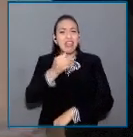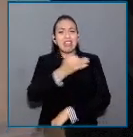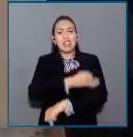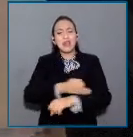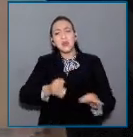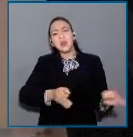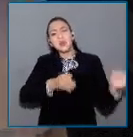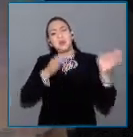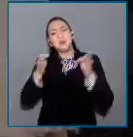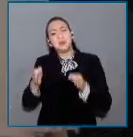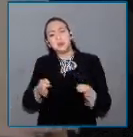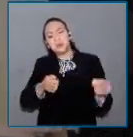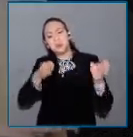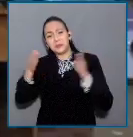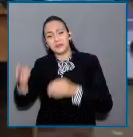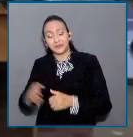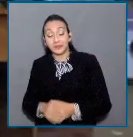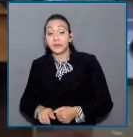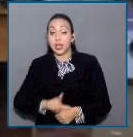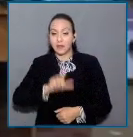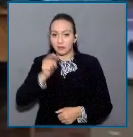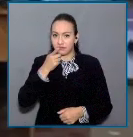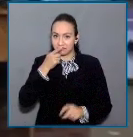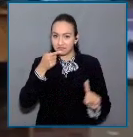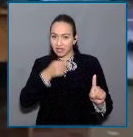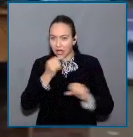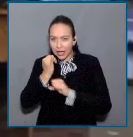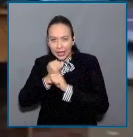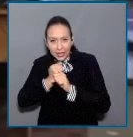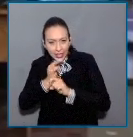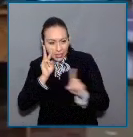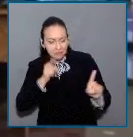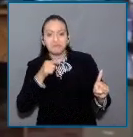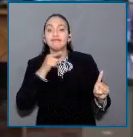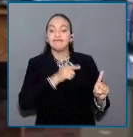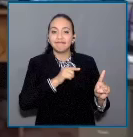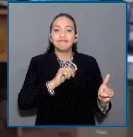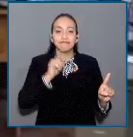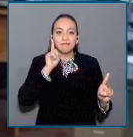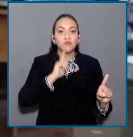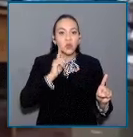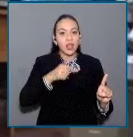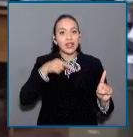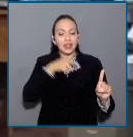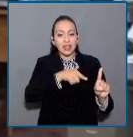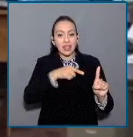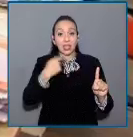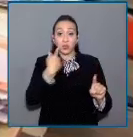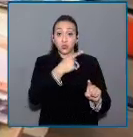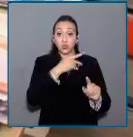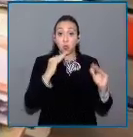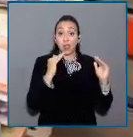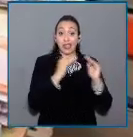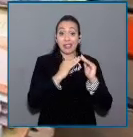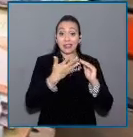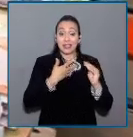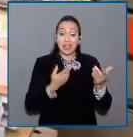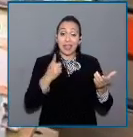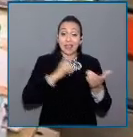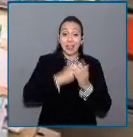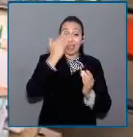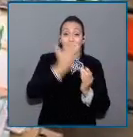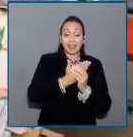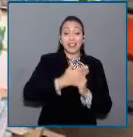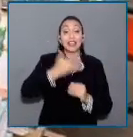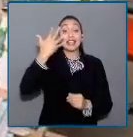Según la resolución, se corroboró el atraso, ya que la jueza tenía en su casa un total de 15 expedientes pendientes,